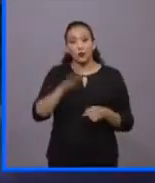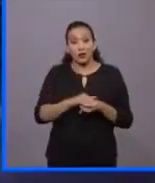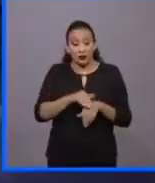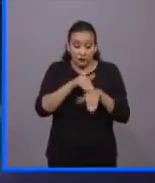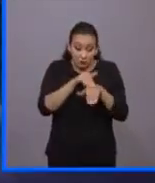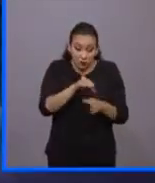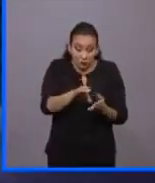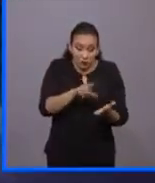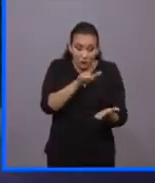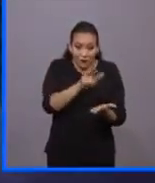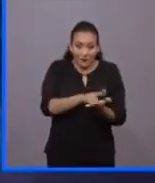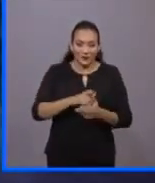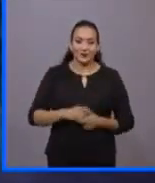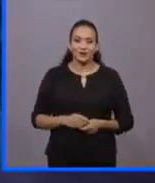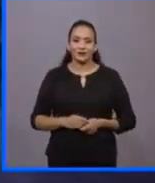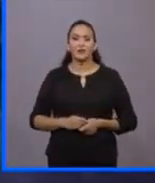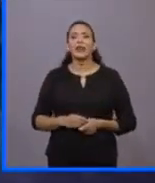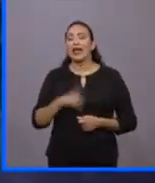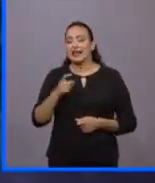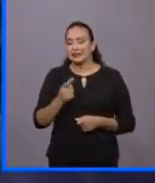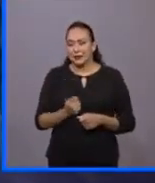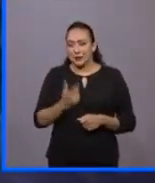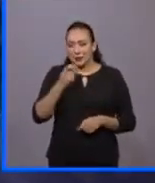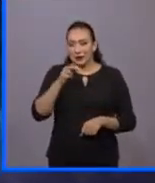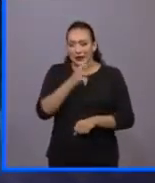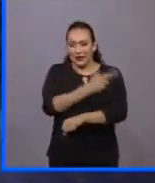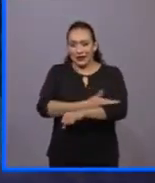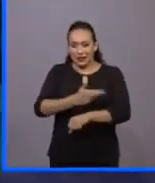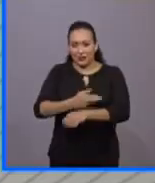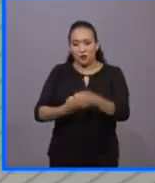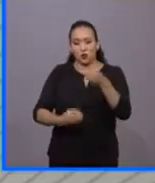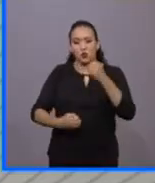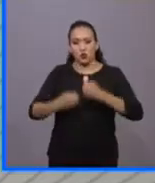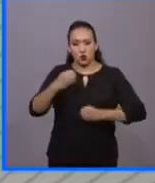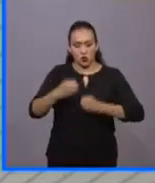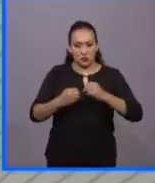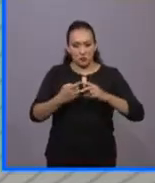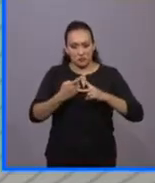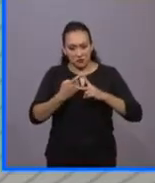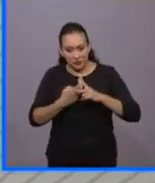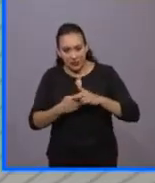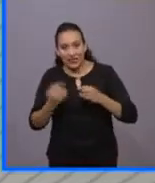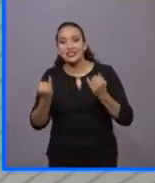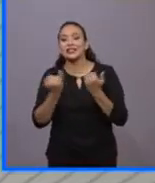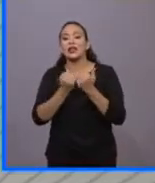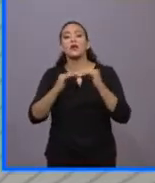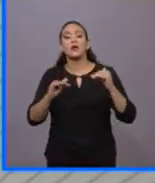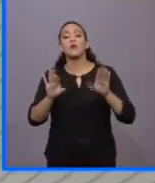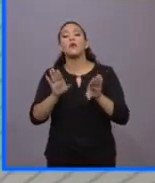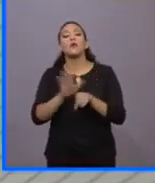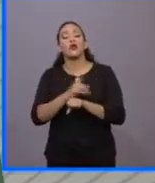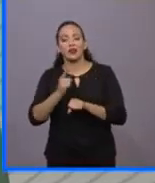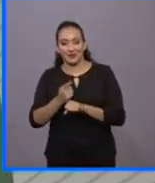Constitución. Señaló que este primer proceso electoral de personas juzgadoras nace paritario, ya que se trata de la